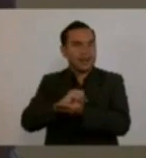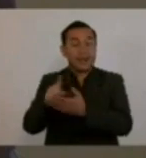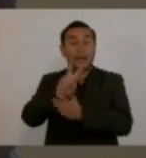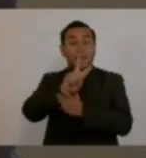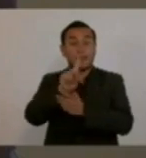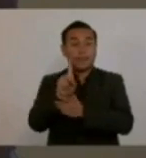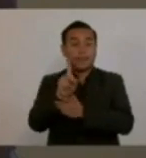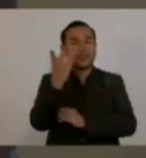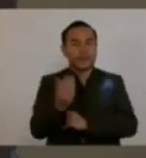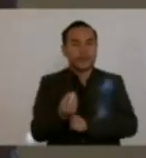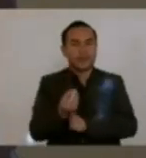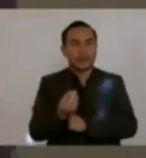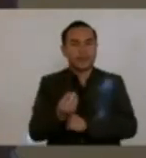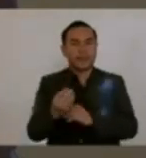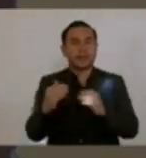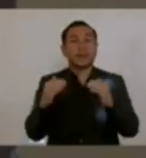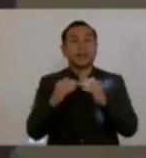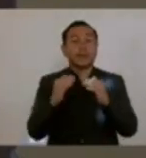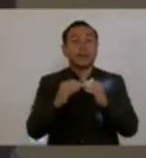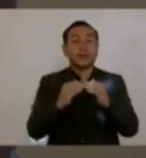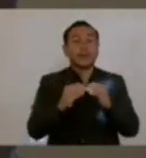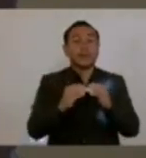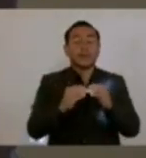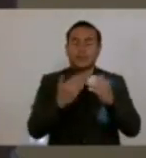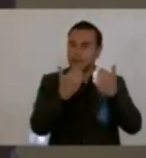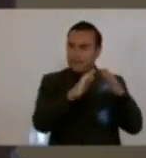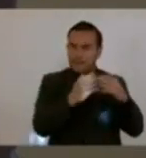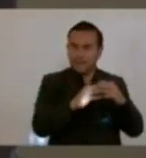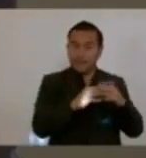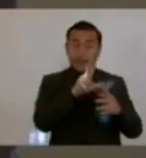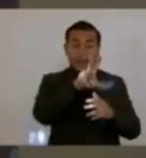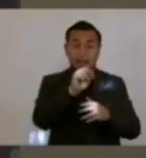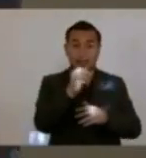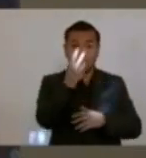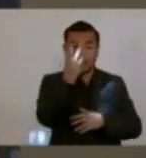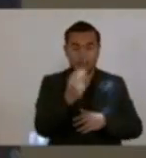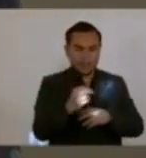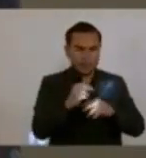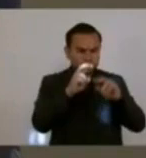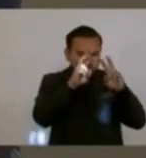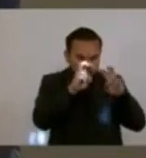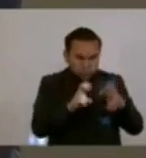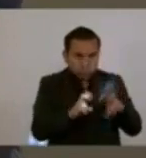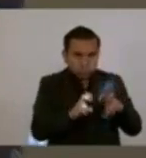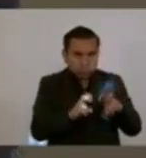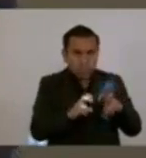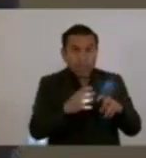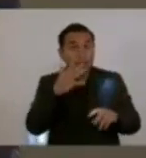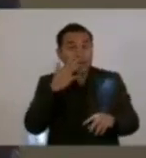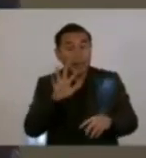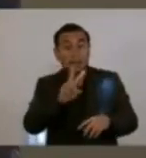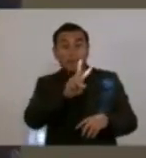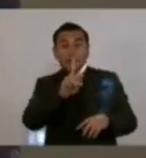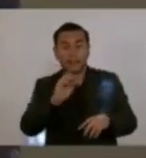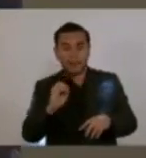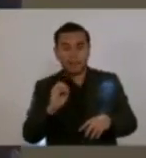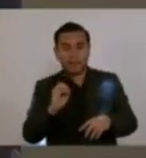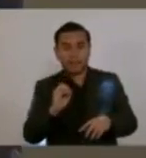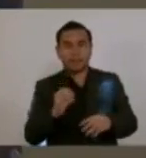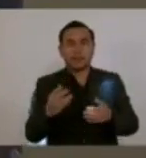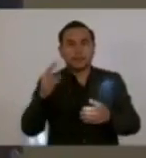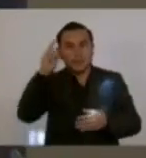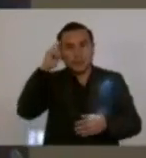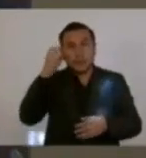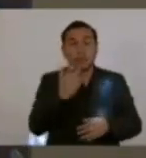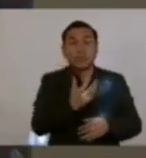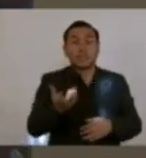No así el periodo de cuarentena, que es de 30 días, porque evidentemente si alguien ingresa en el día 20 no podrá durar un día su cuarentena, tendría que durar